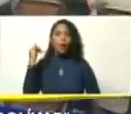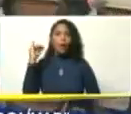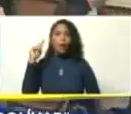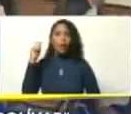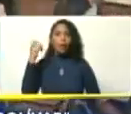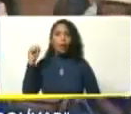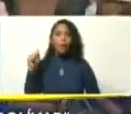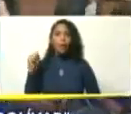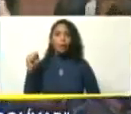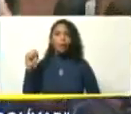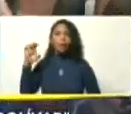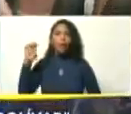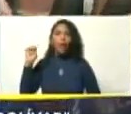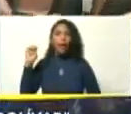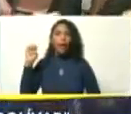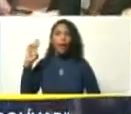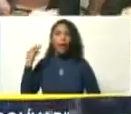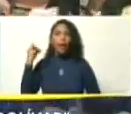Pacheco.